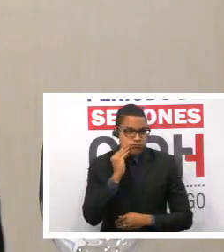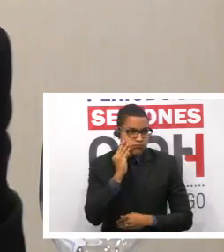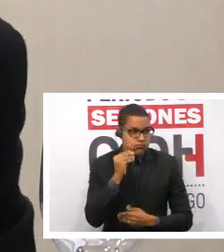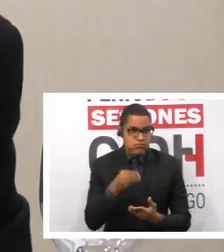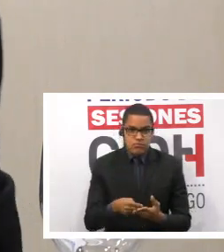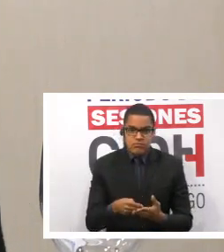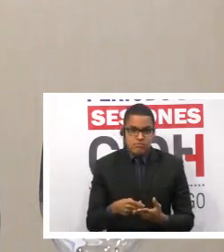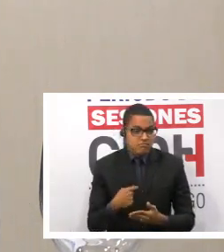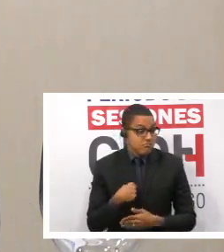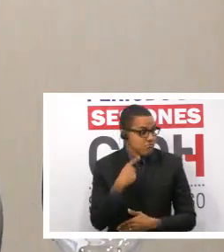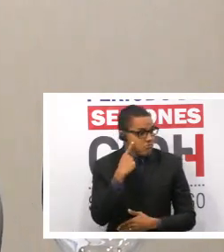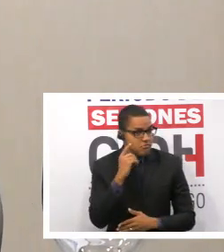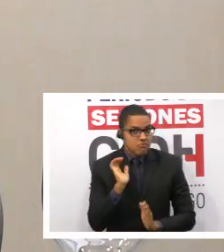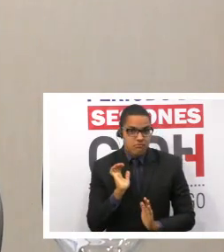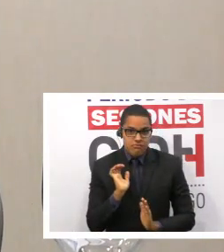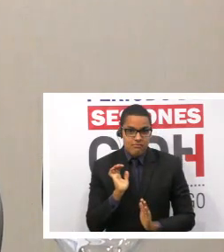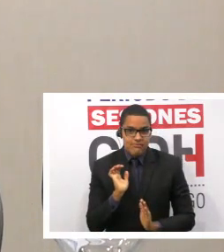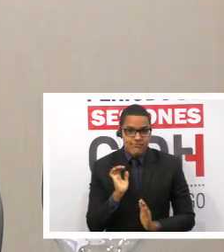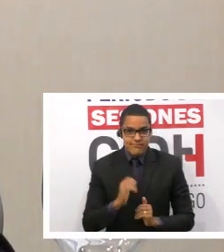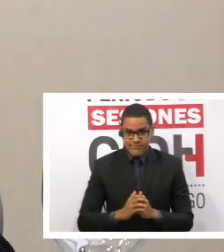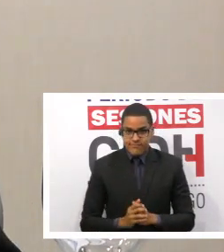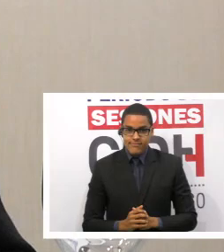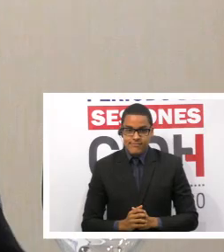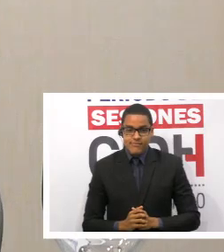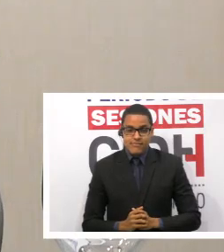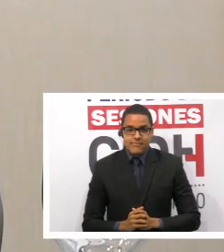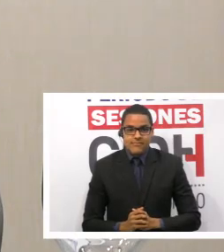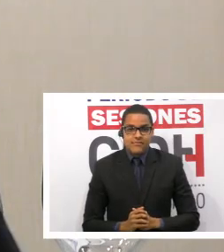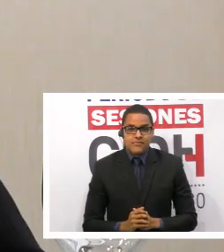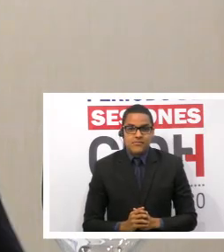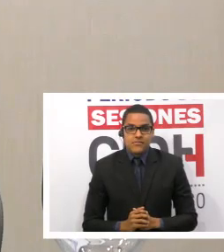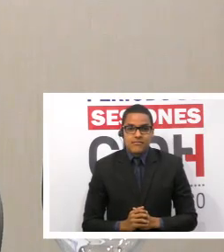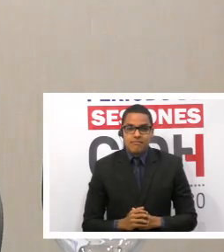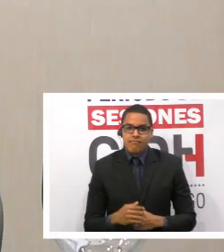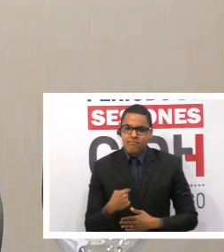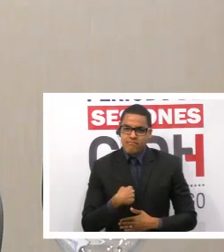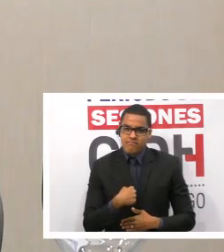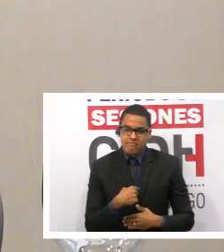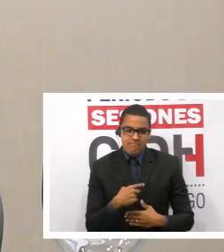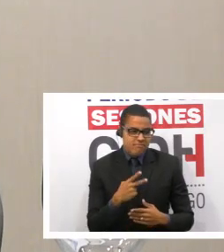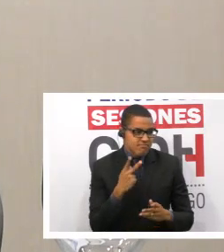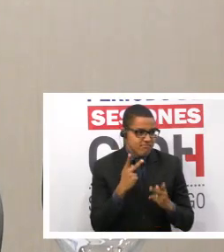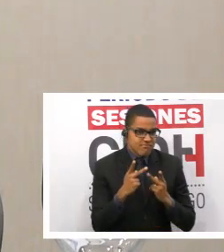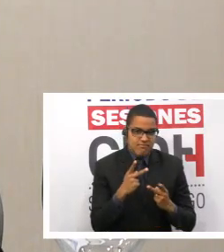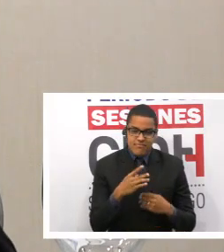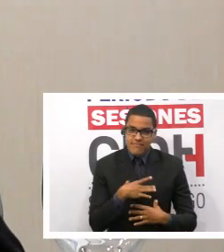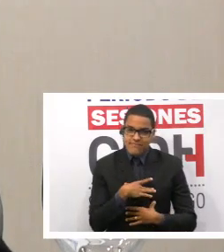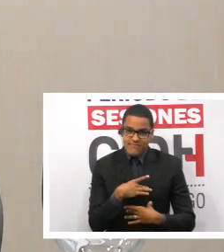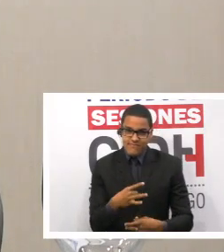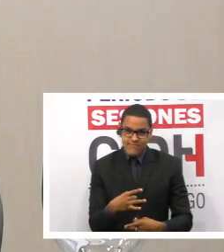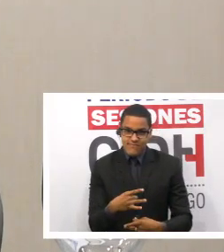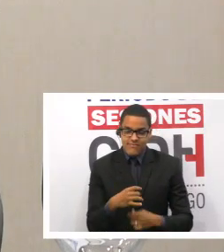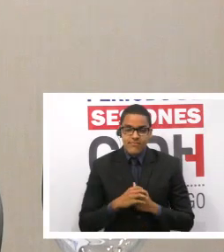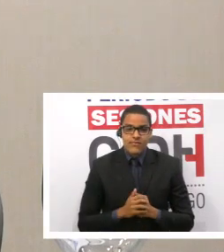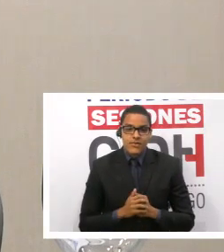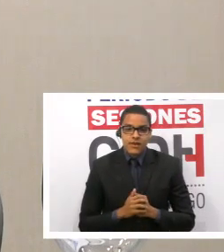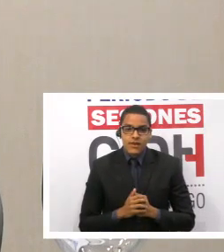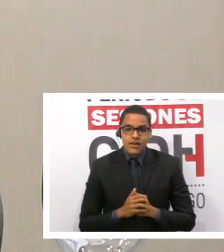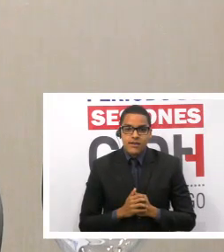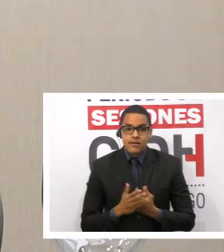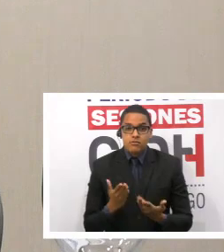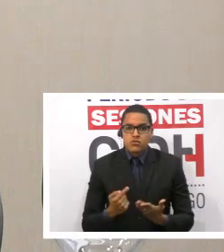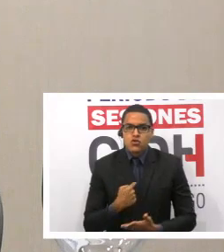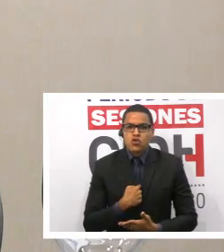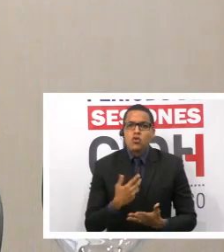seguro entonces me parece interesante el diálogo tal vez el primer comentario que quisiera